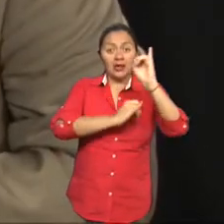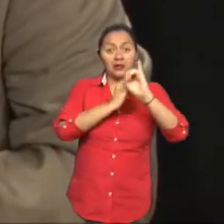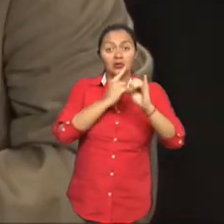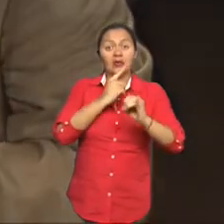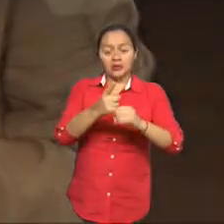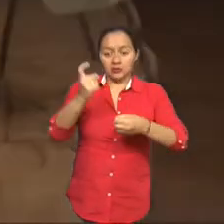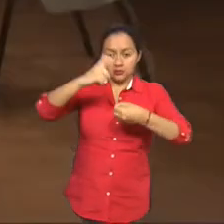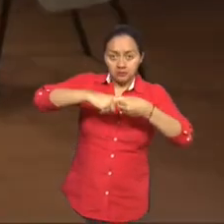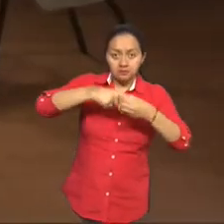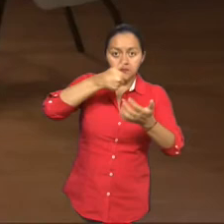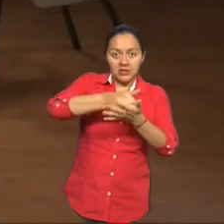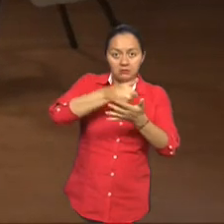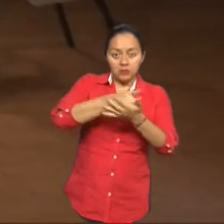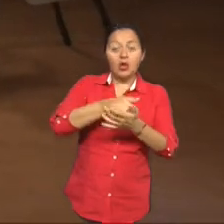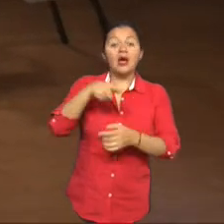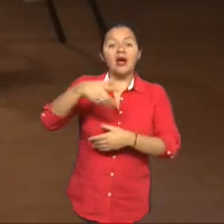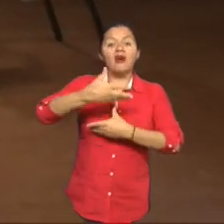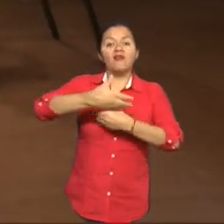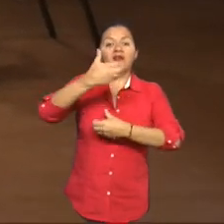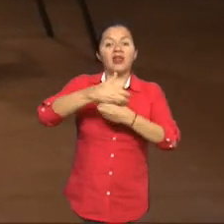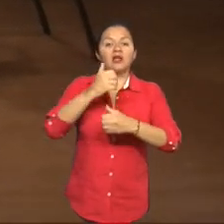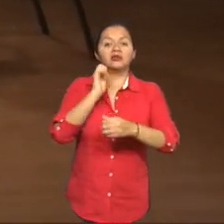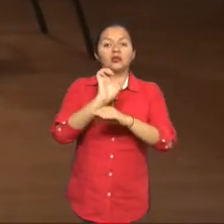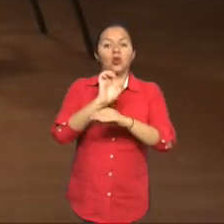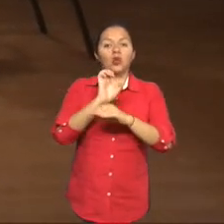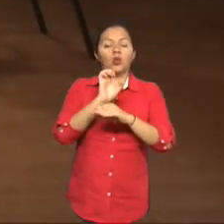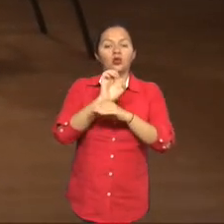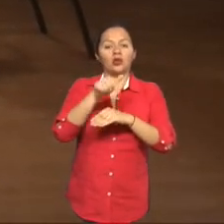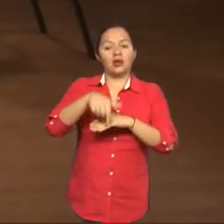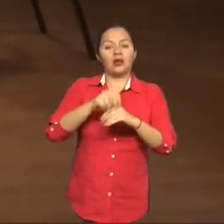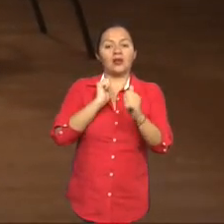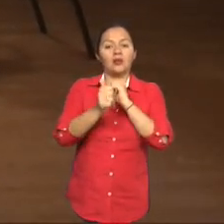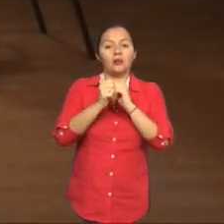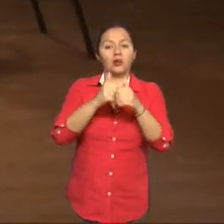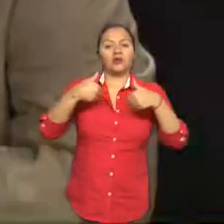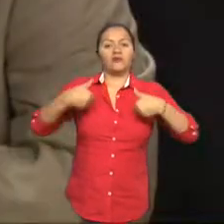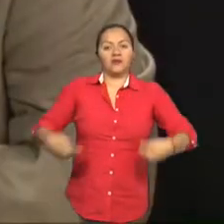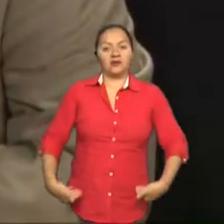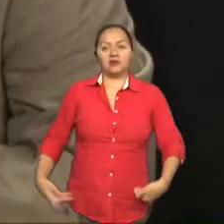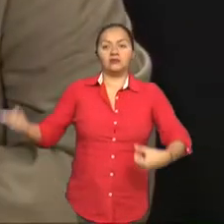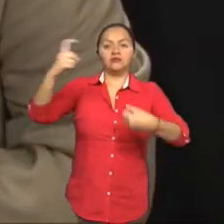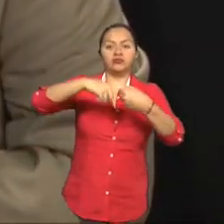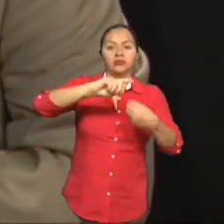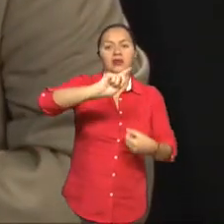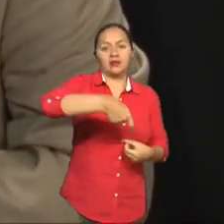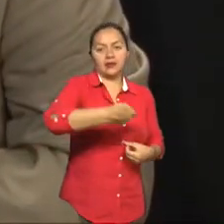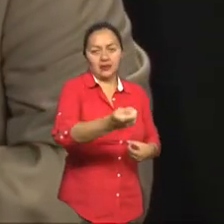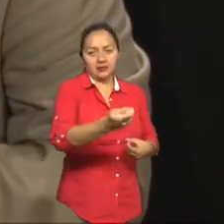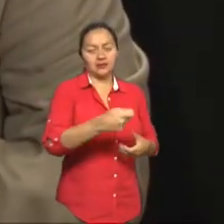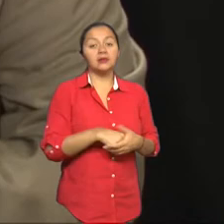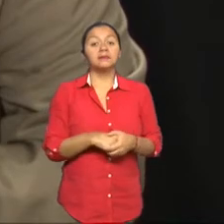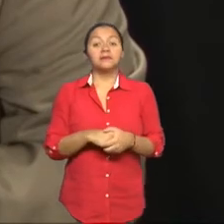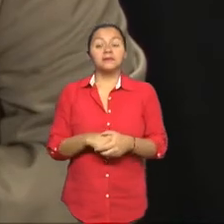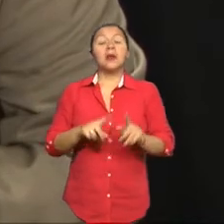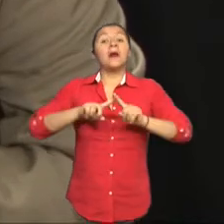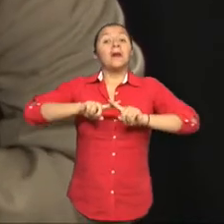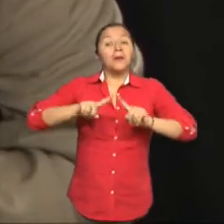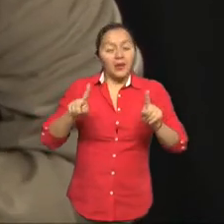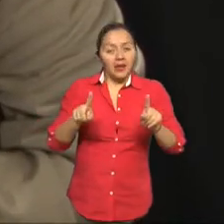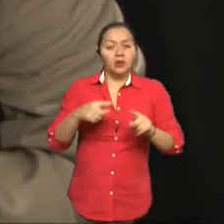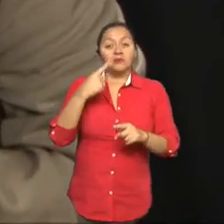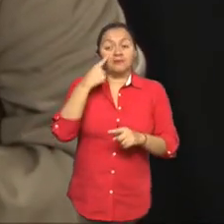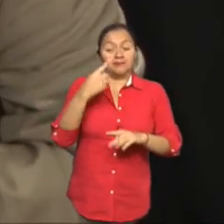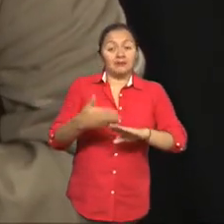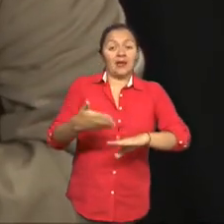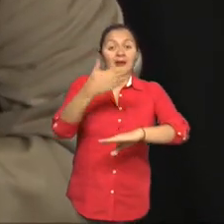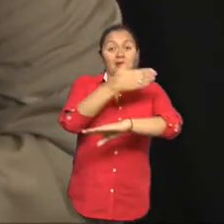Ecuador lo hace la Federación Ecuatoriana de Deportes para personas con discapacidad física, porque ahí hay tenistas de campo, tenistas de mesa. Pero en sí, en su